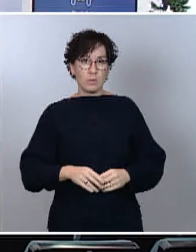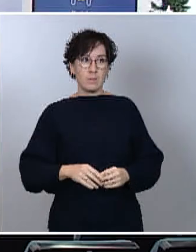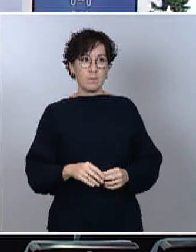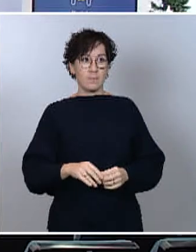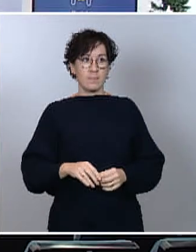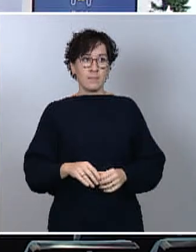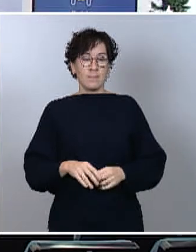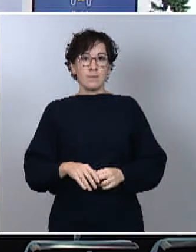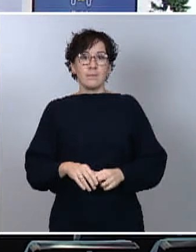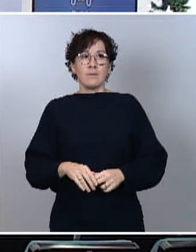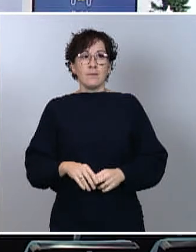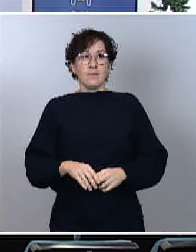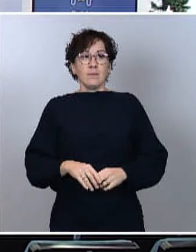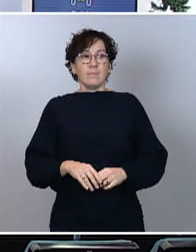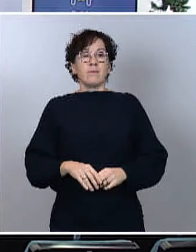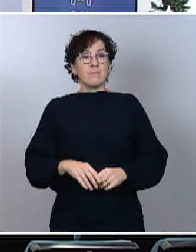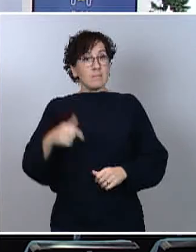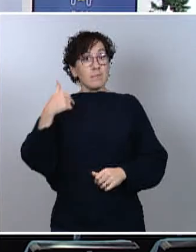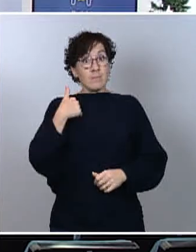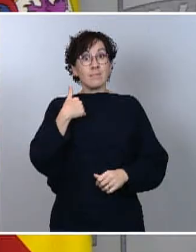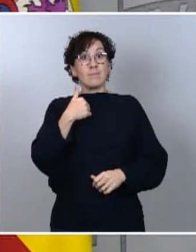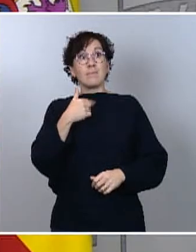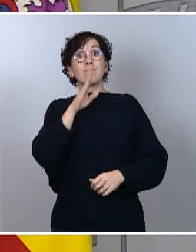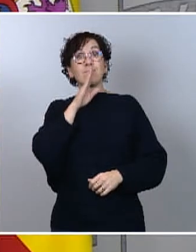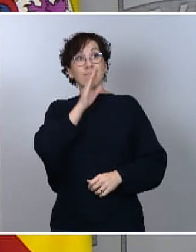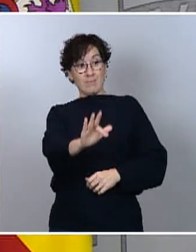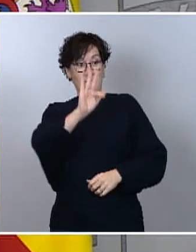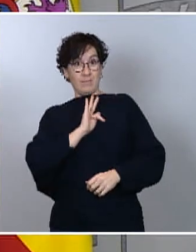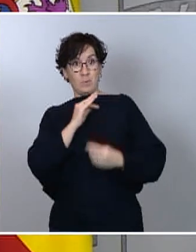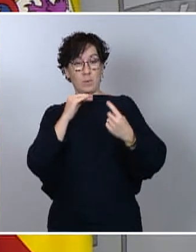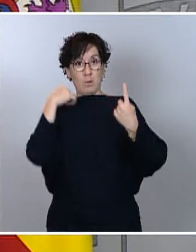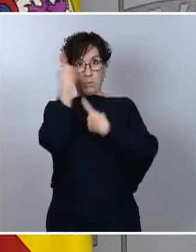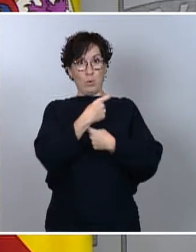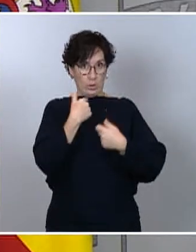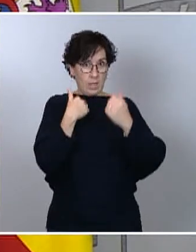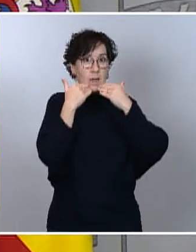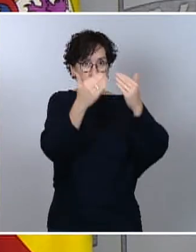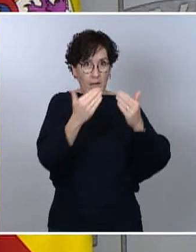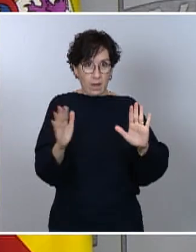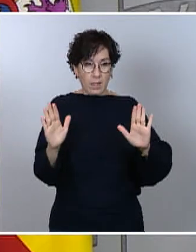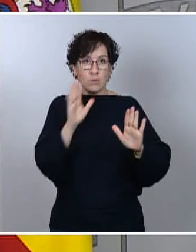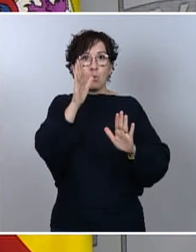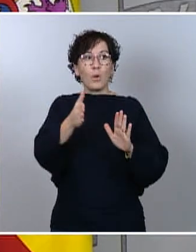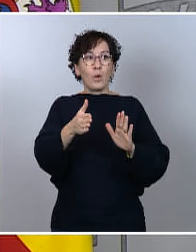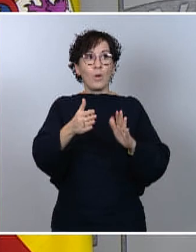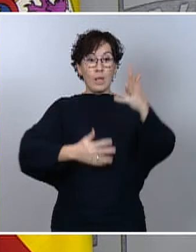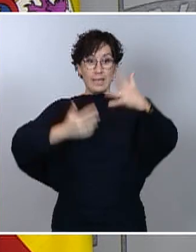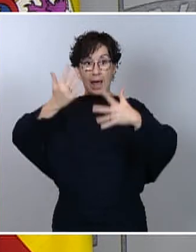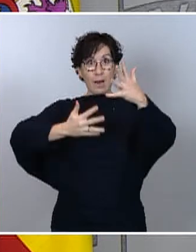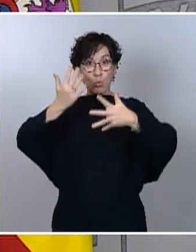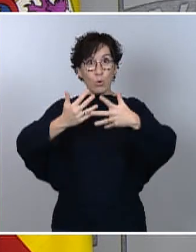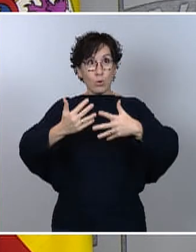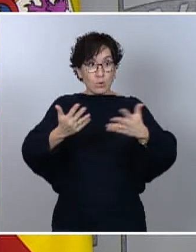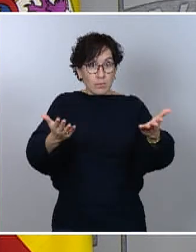Sí, yo quería agradecer mucho la pregunta porque efectivamente estos cálculos los van a poder hacer. Y